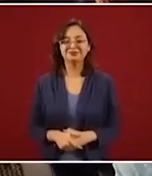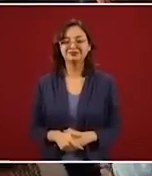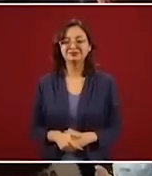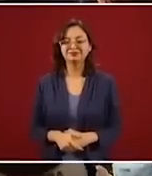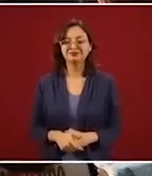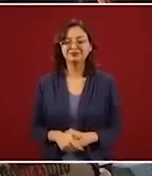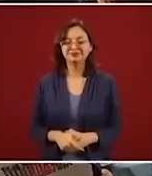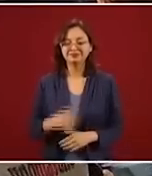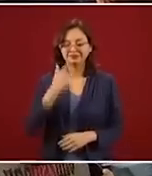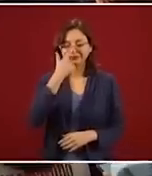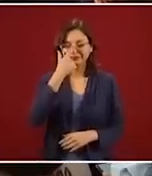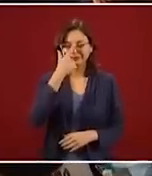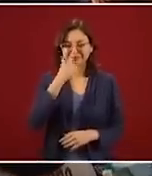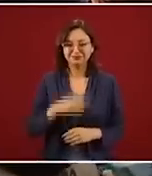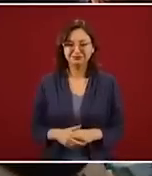Miren.